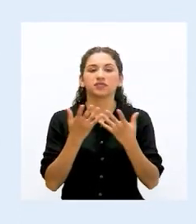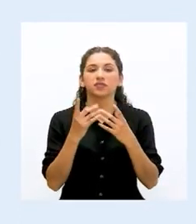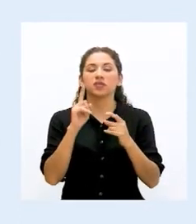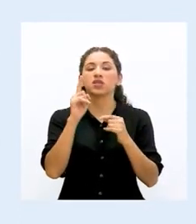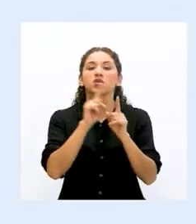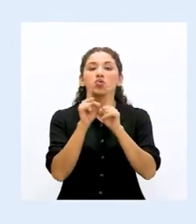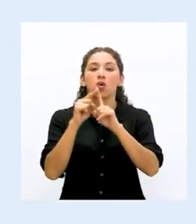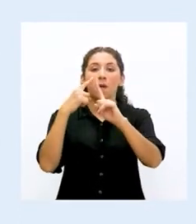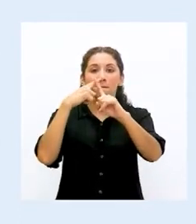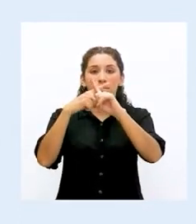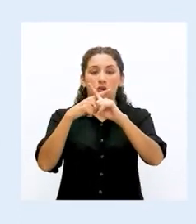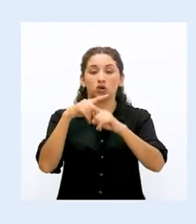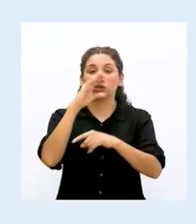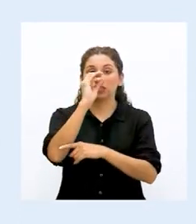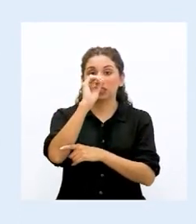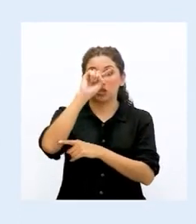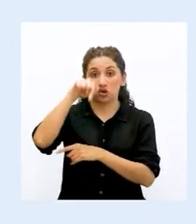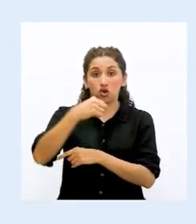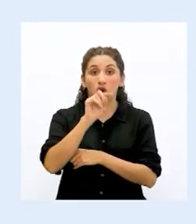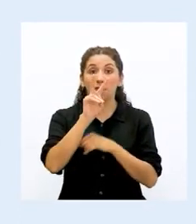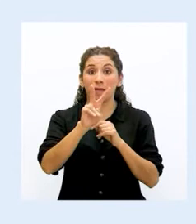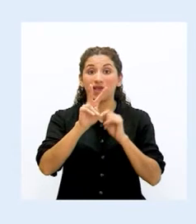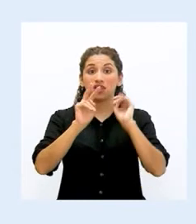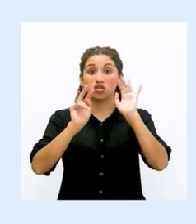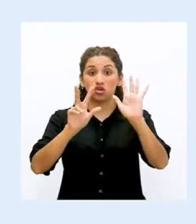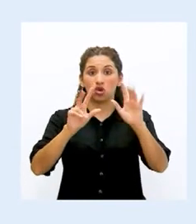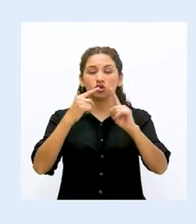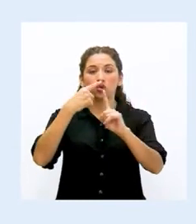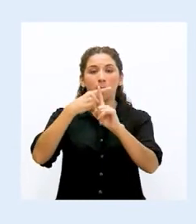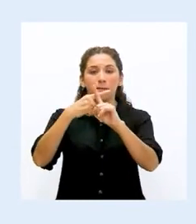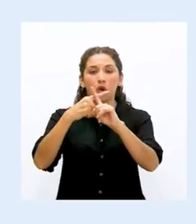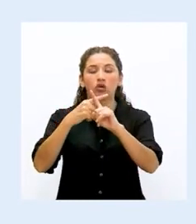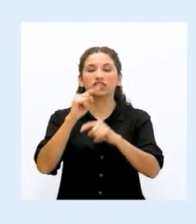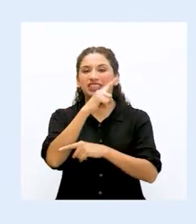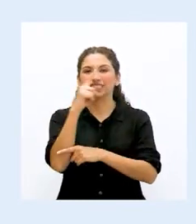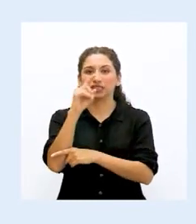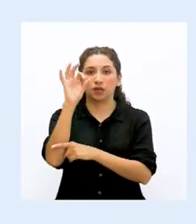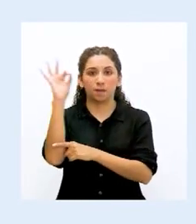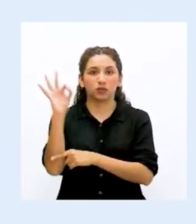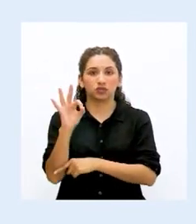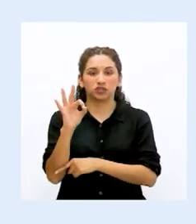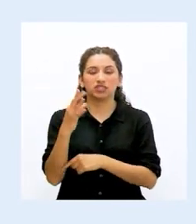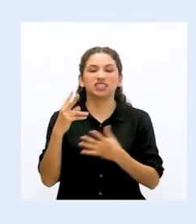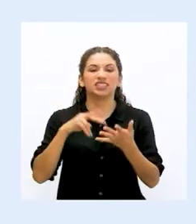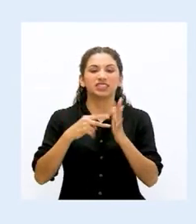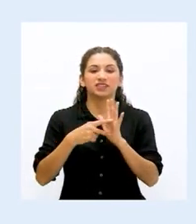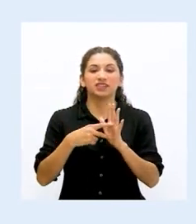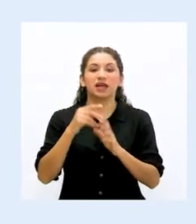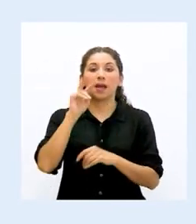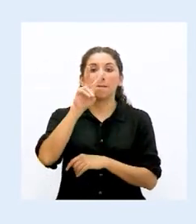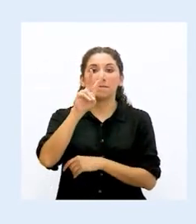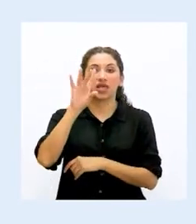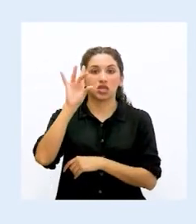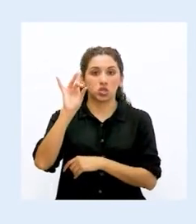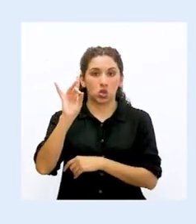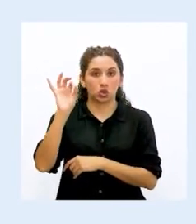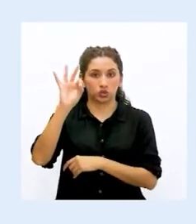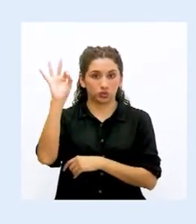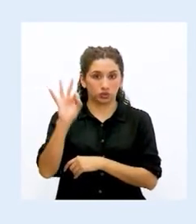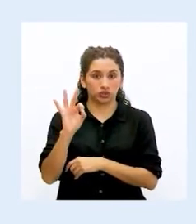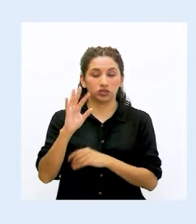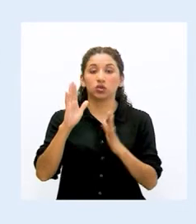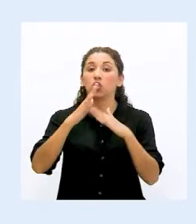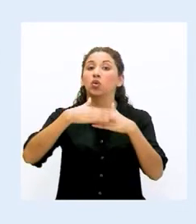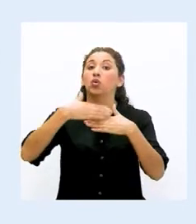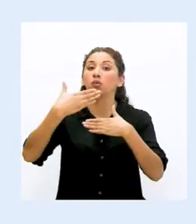relativa 0,28 por 100%, lo que resulta 28%.